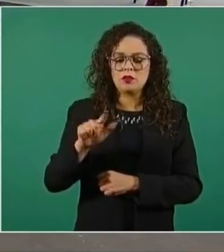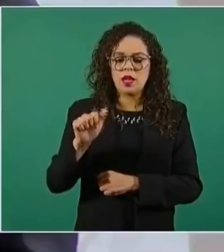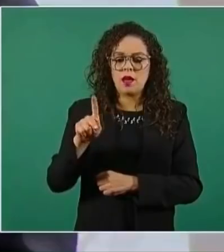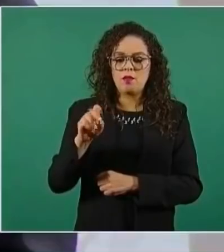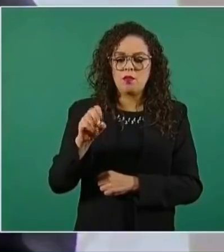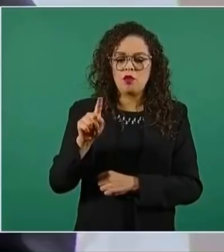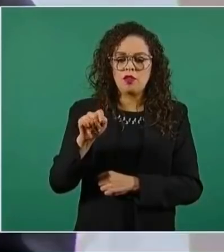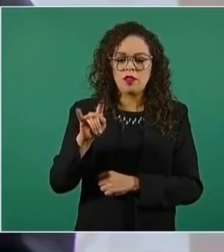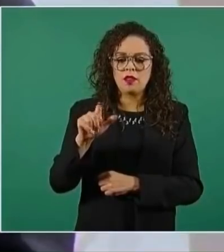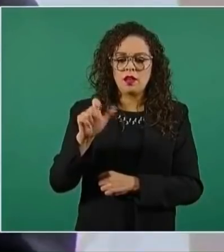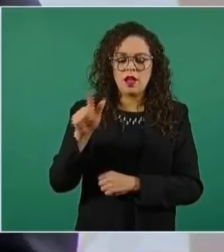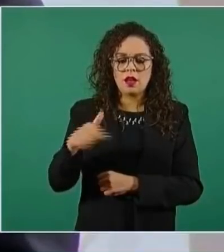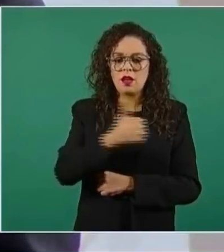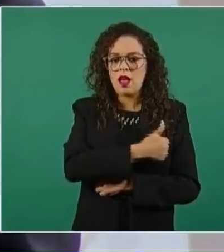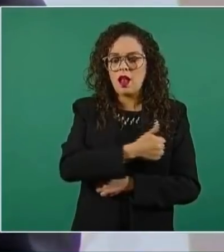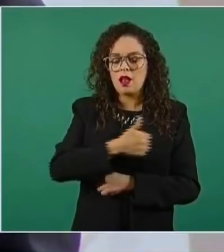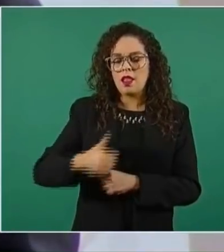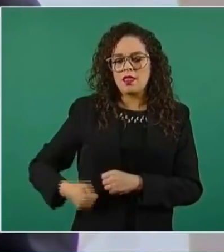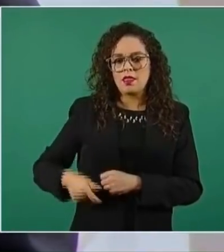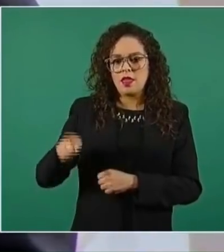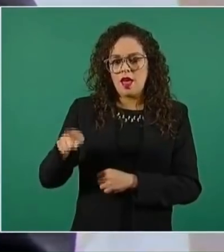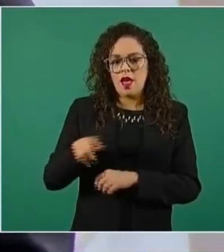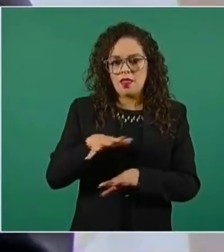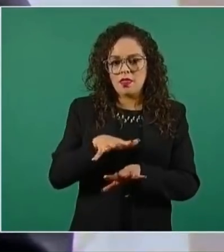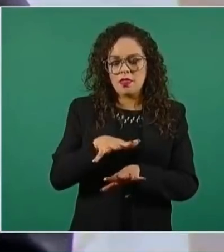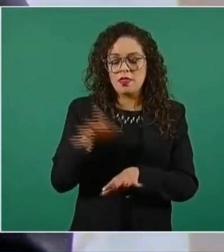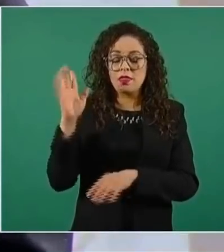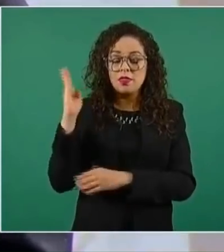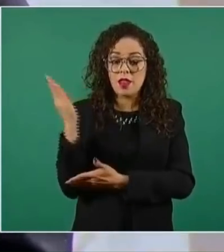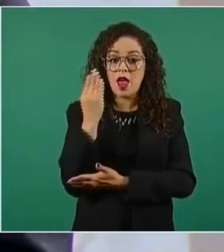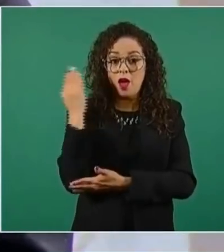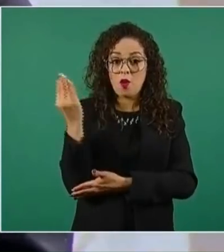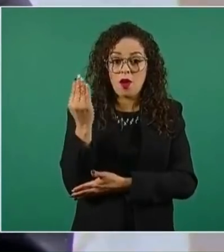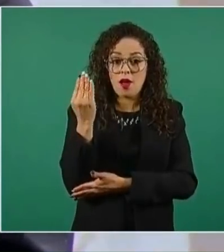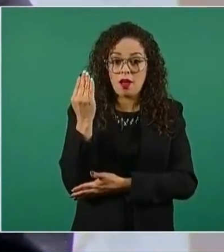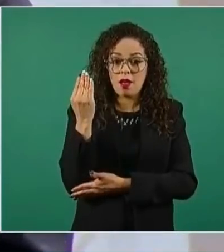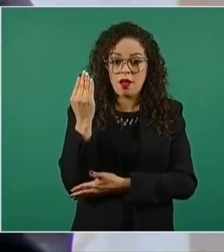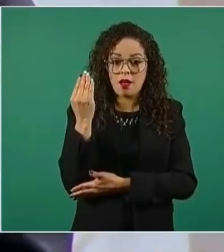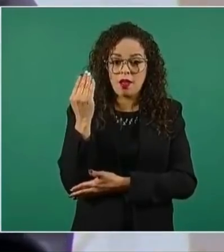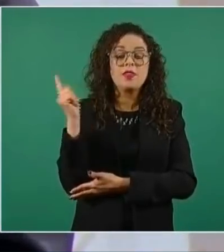la Alcaldía de Tláhuac, de la Ciudad de México.